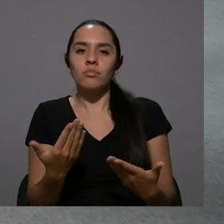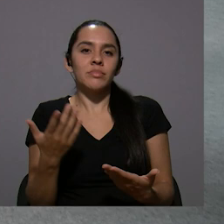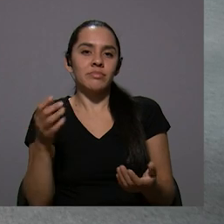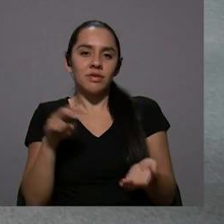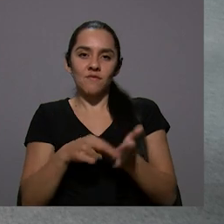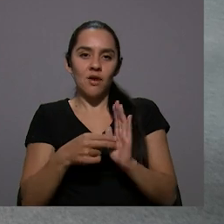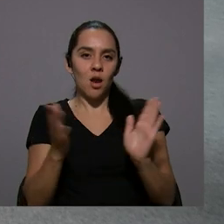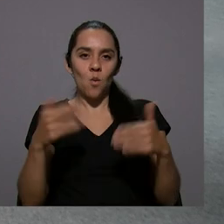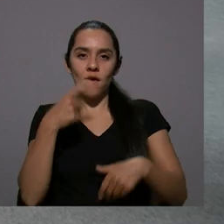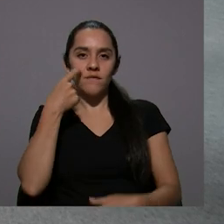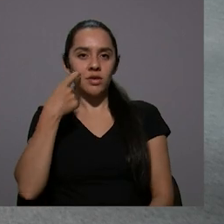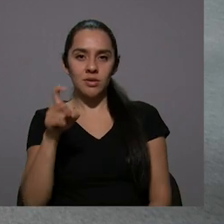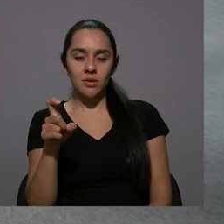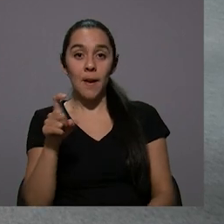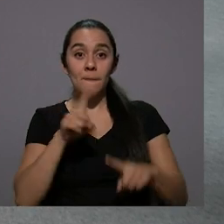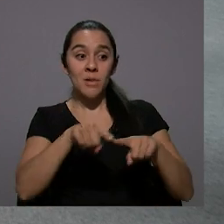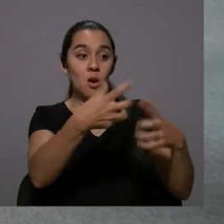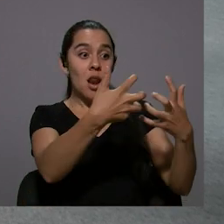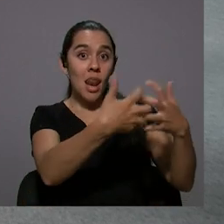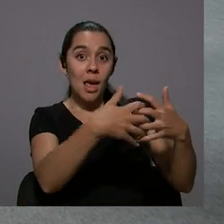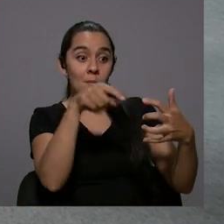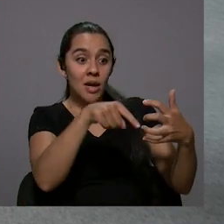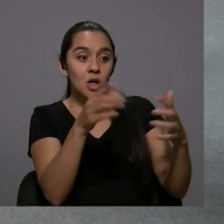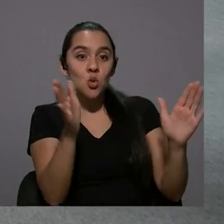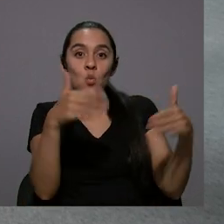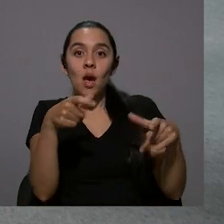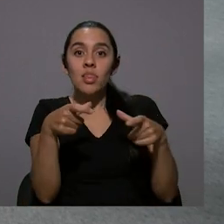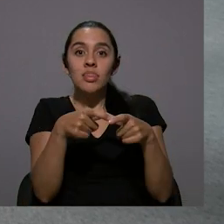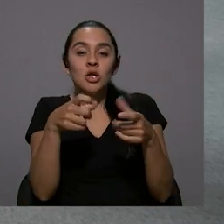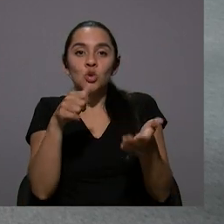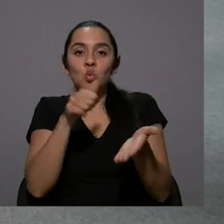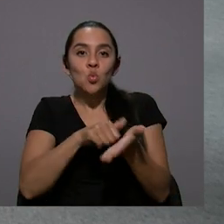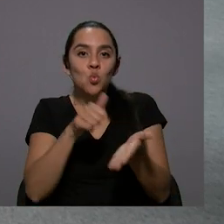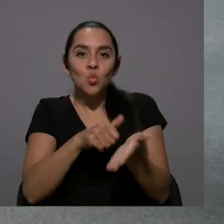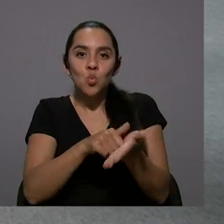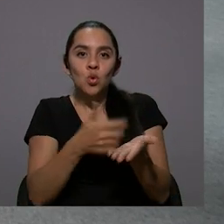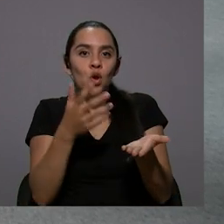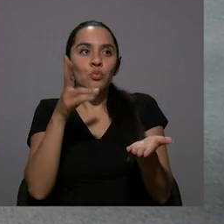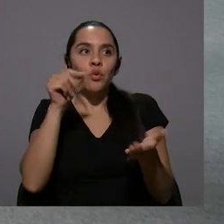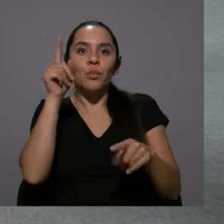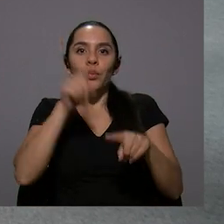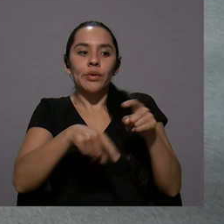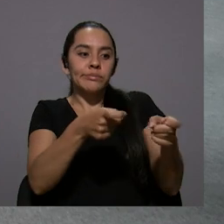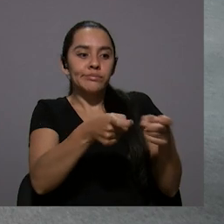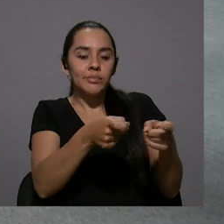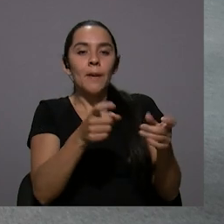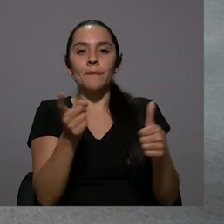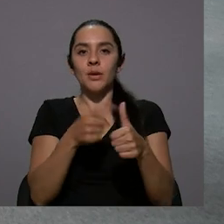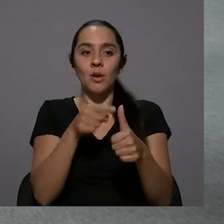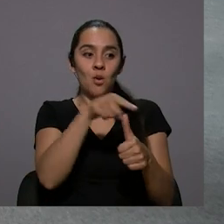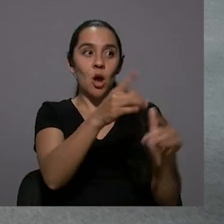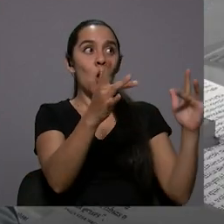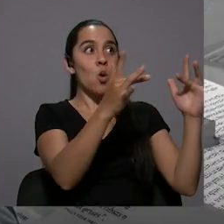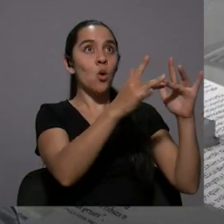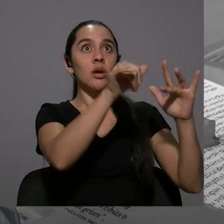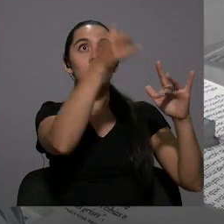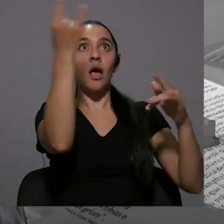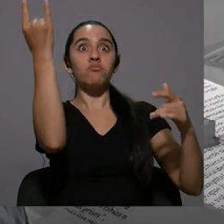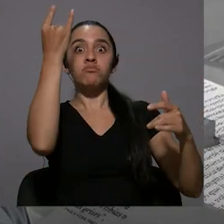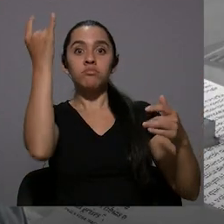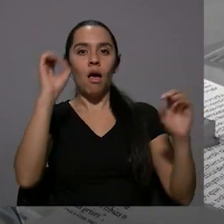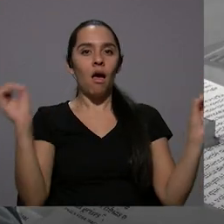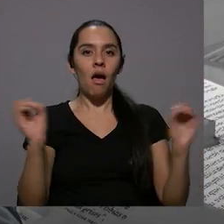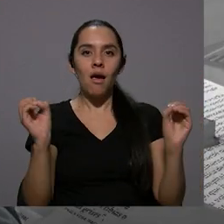haya fiscalización pero como las máquinas no tienen un disco duro como O sea no es manipulable primero no están conectadas a entonces un